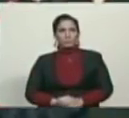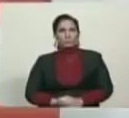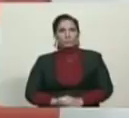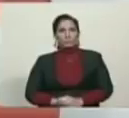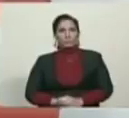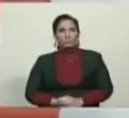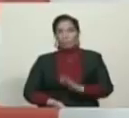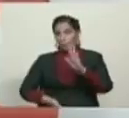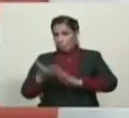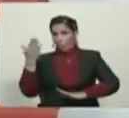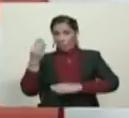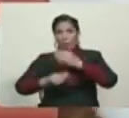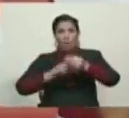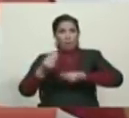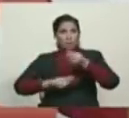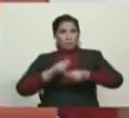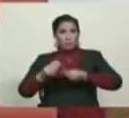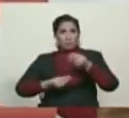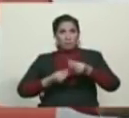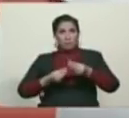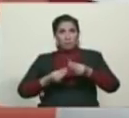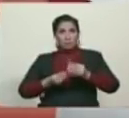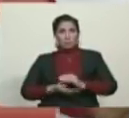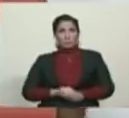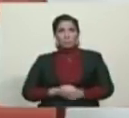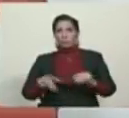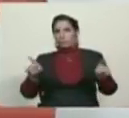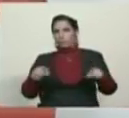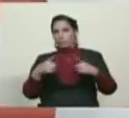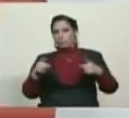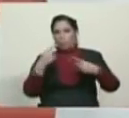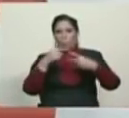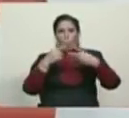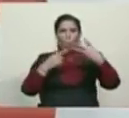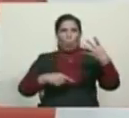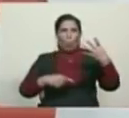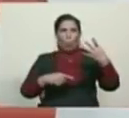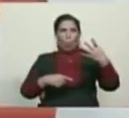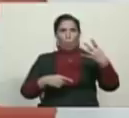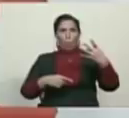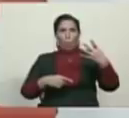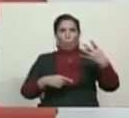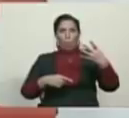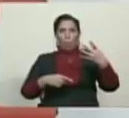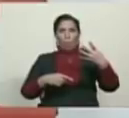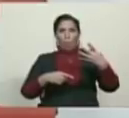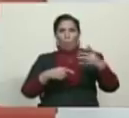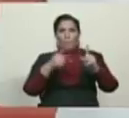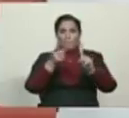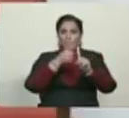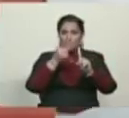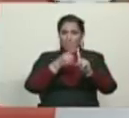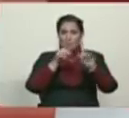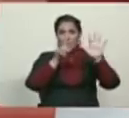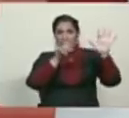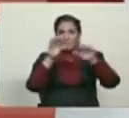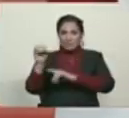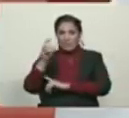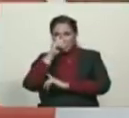Vamos a hacer una gran... Se cumplen además varias cosas, ¿no? Los primeros 60 años del discurso del comandante Fidel